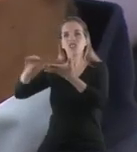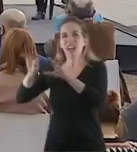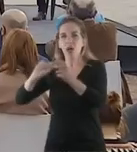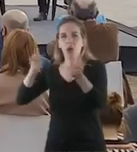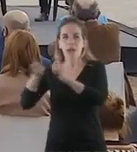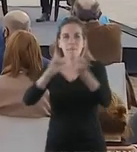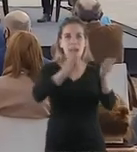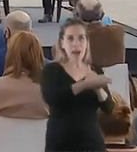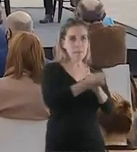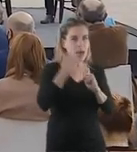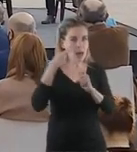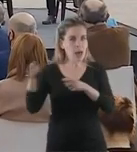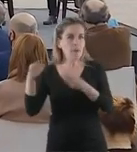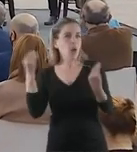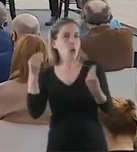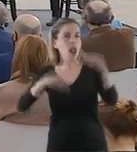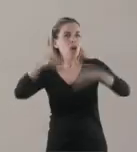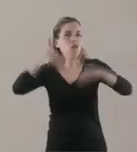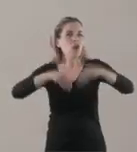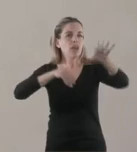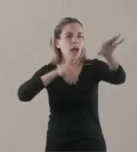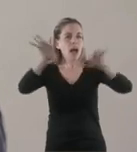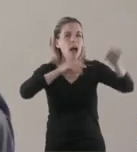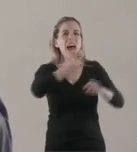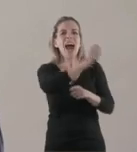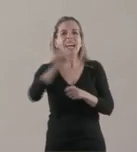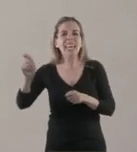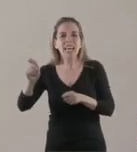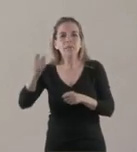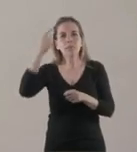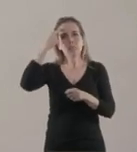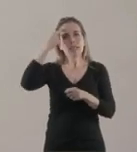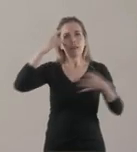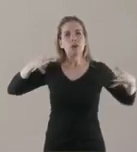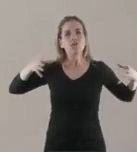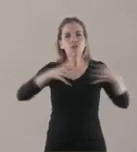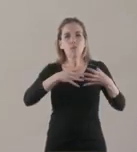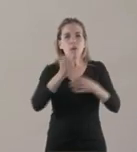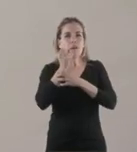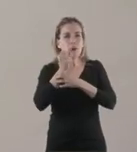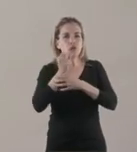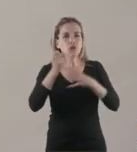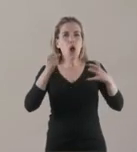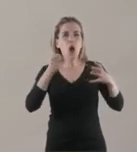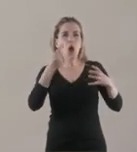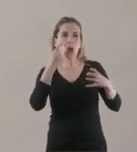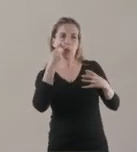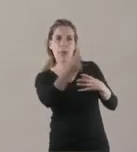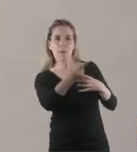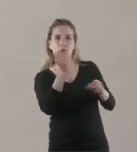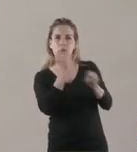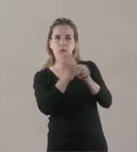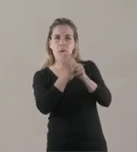y entonces pensaba en los cascos amarillos que vemos hoy acá